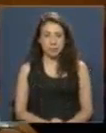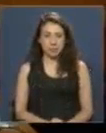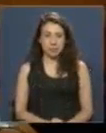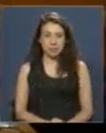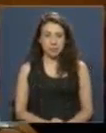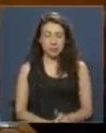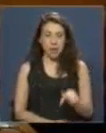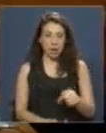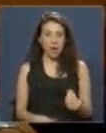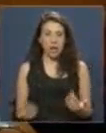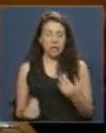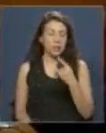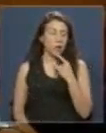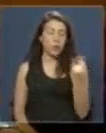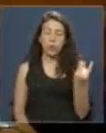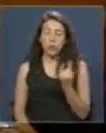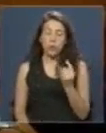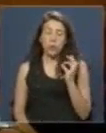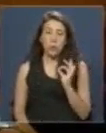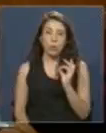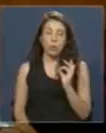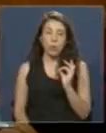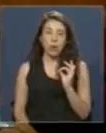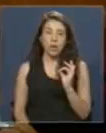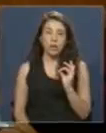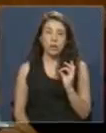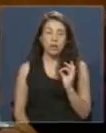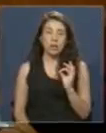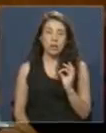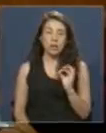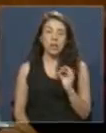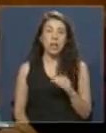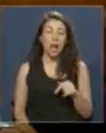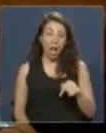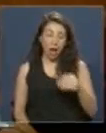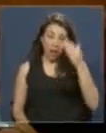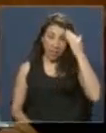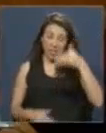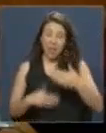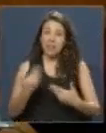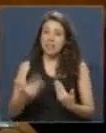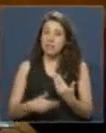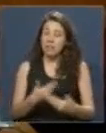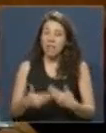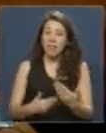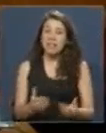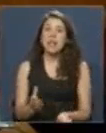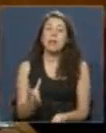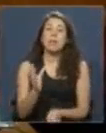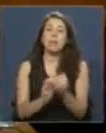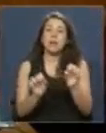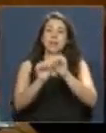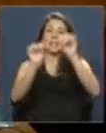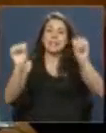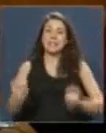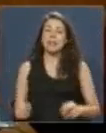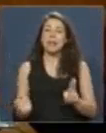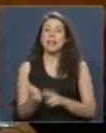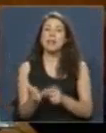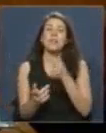se necesita urgentemente y sobre todo en los días que corren modernizar el sistema tributario para